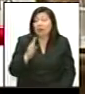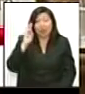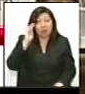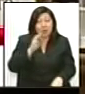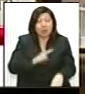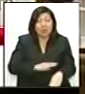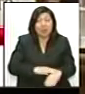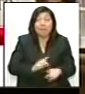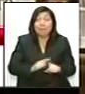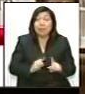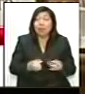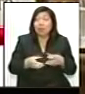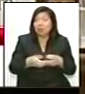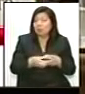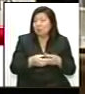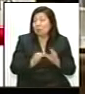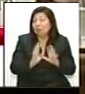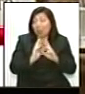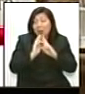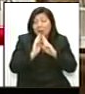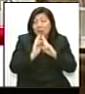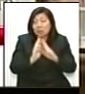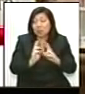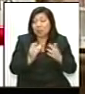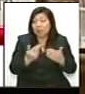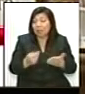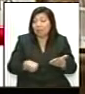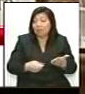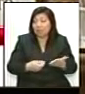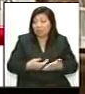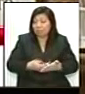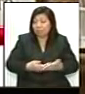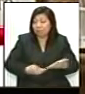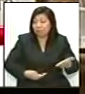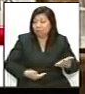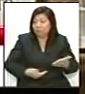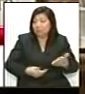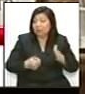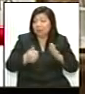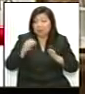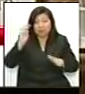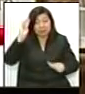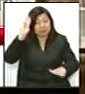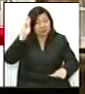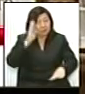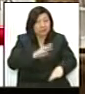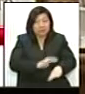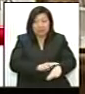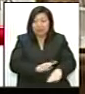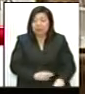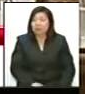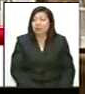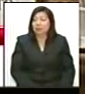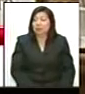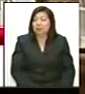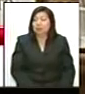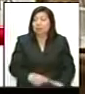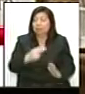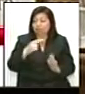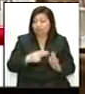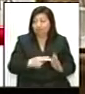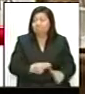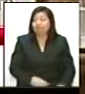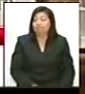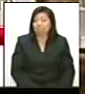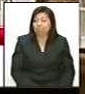pero la comisión ha resuelto y ha firmado un acta que lo firman 6 generales. Este caso lo podemos revisar,